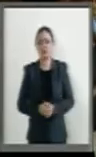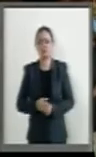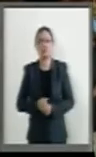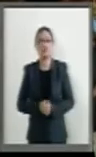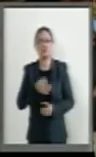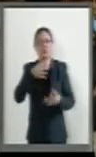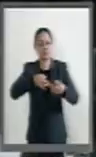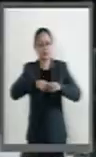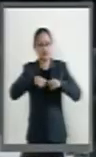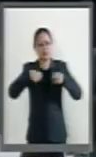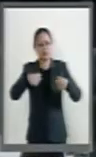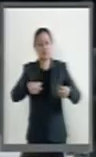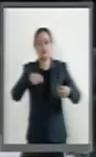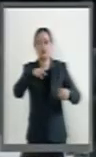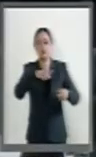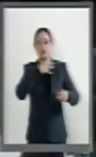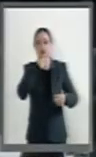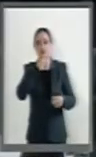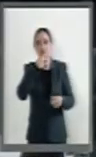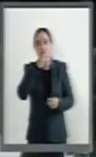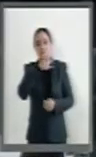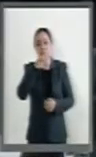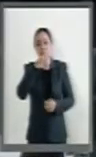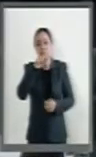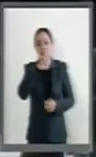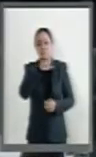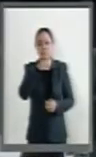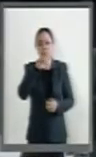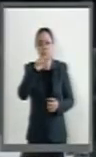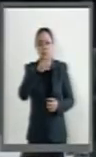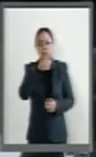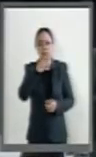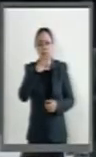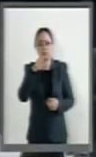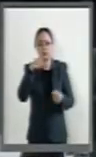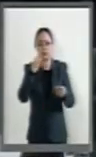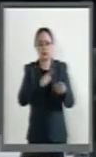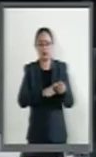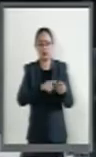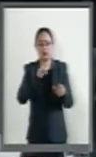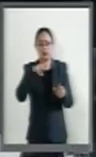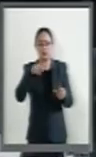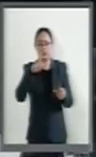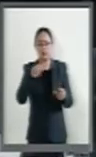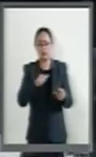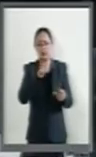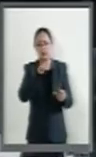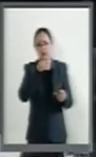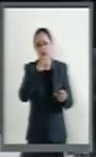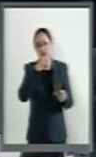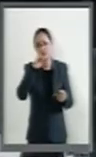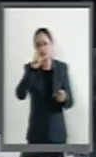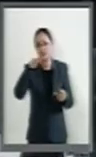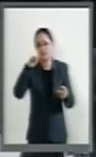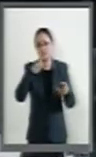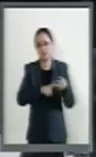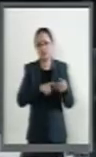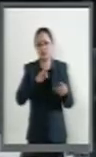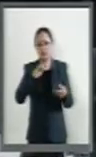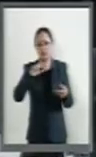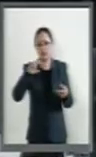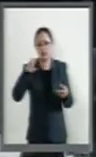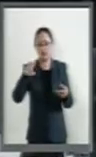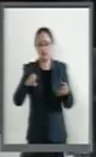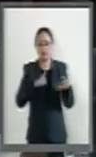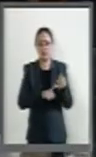Ciudadanos magistrados, José Luis Vargas Valdés, Indalfer Infante González, Felipe Alfredo Fuentes